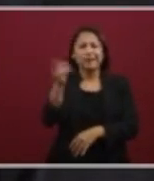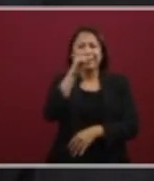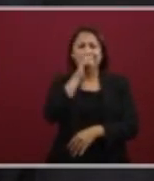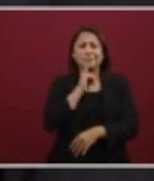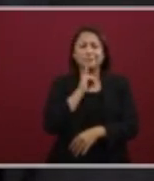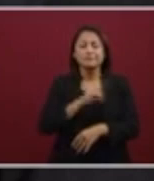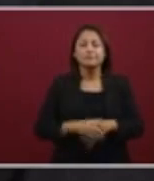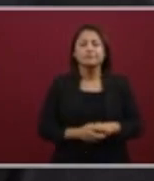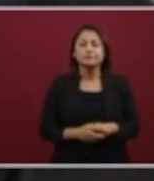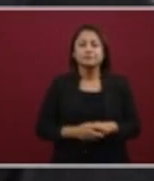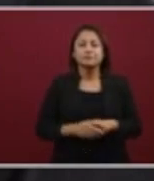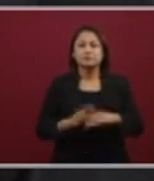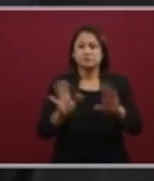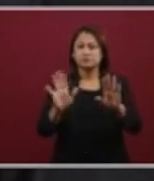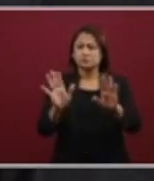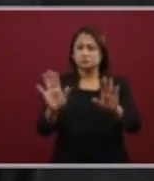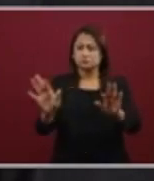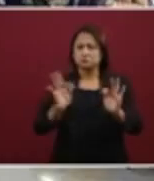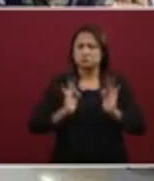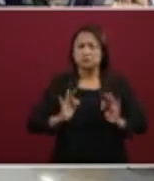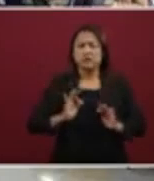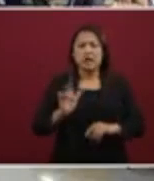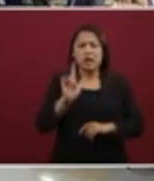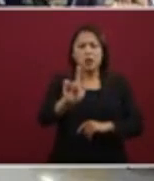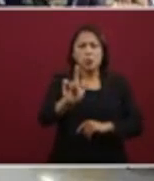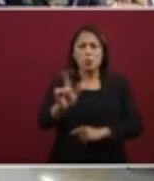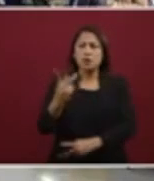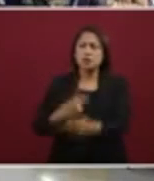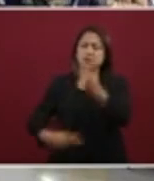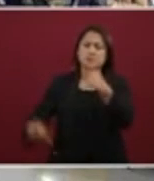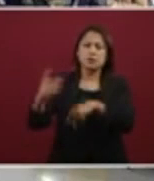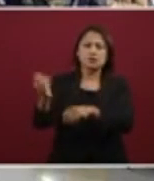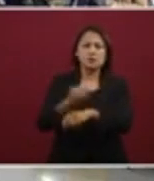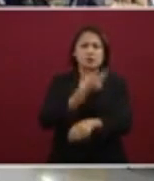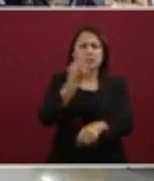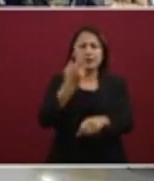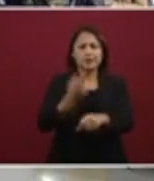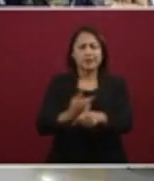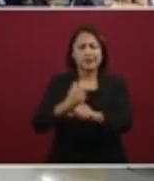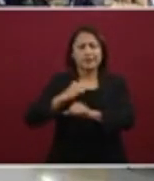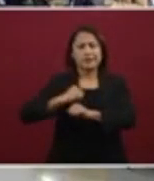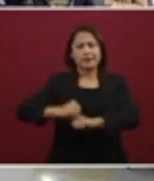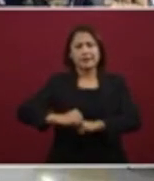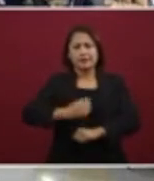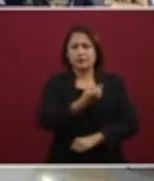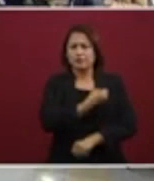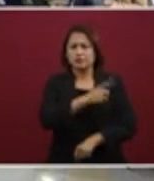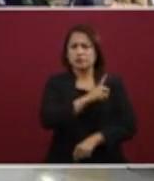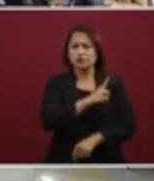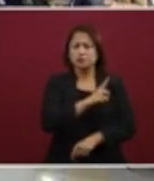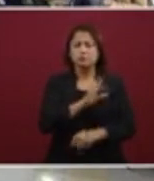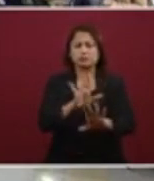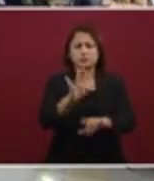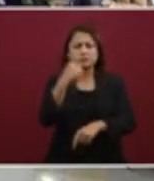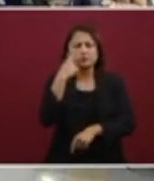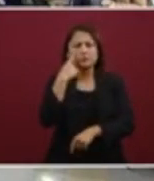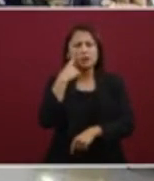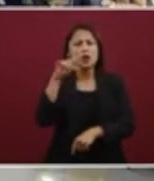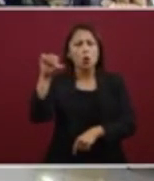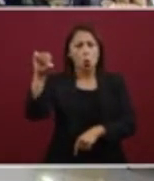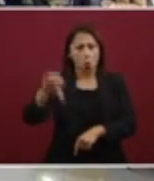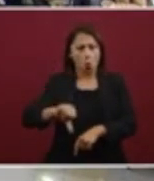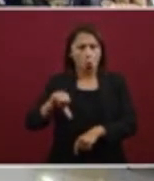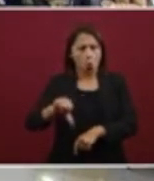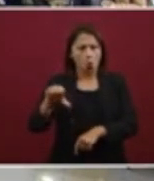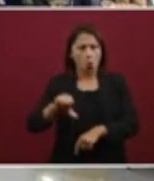El lunes les informan, el lunes que venga el secretario de Salud, es más, hoy mismo les